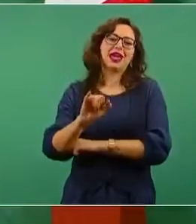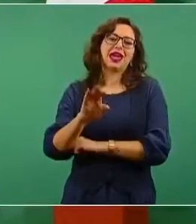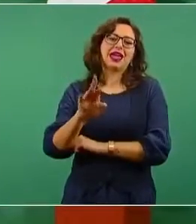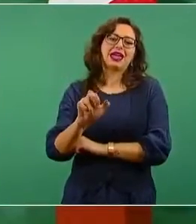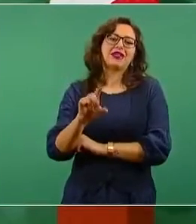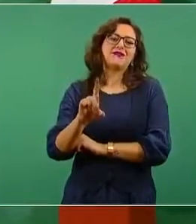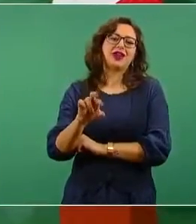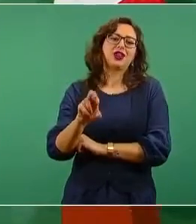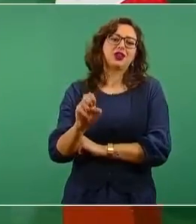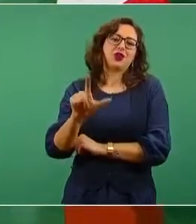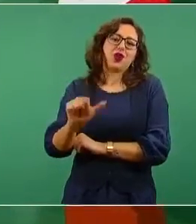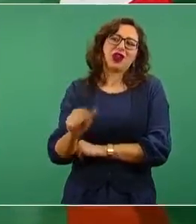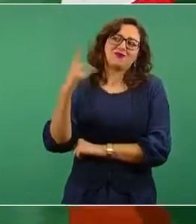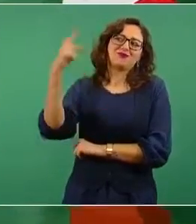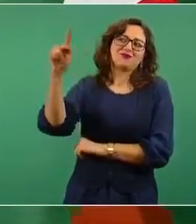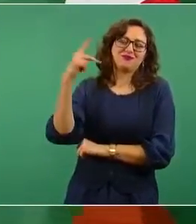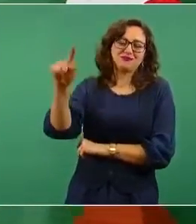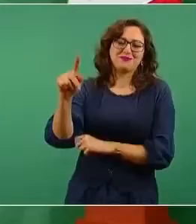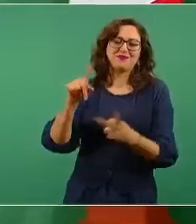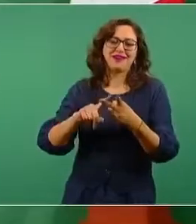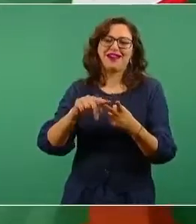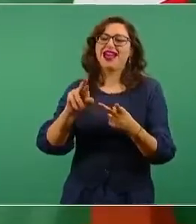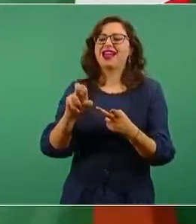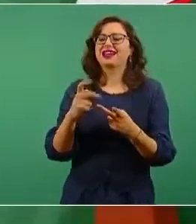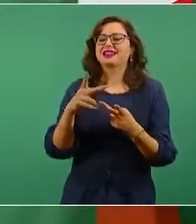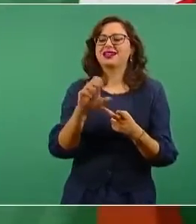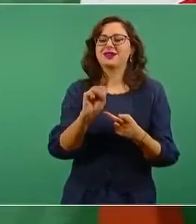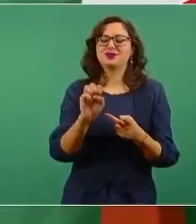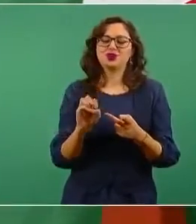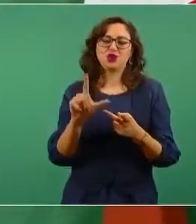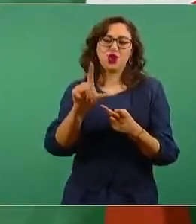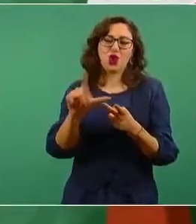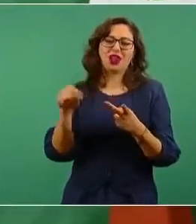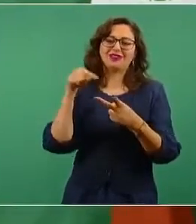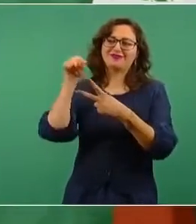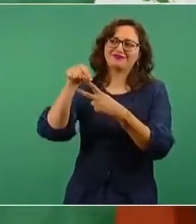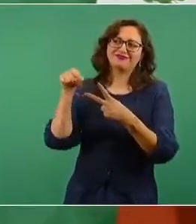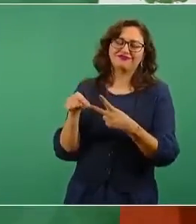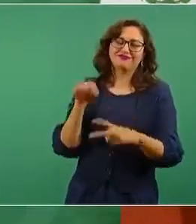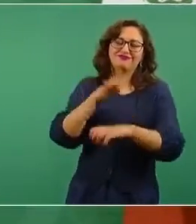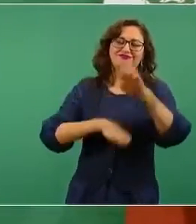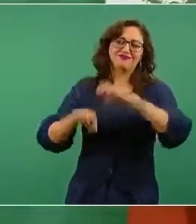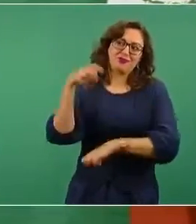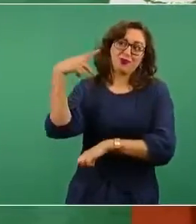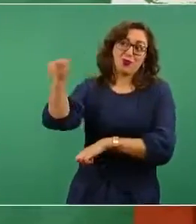y de Repsol, que eran las empresas